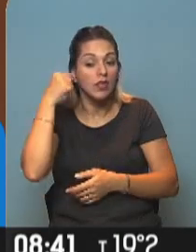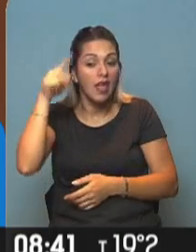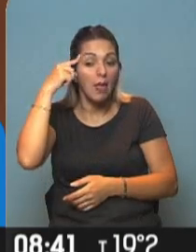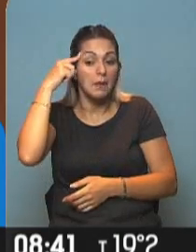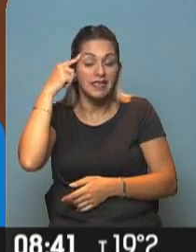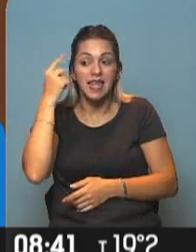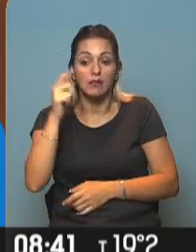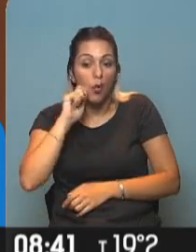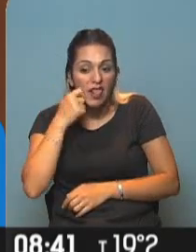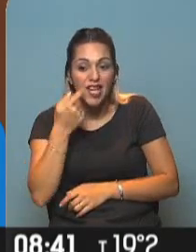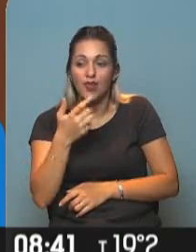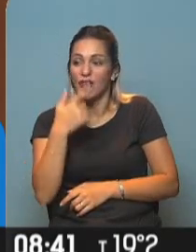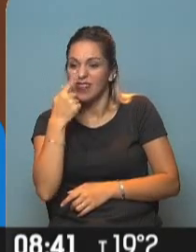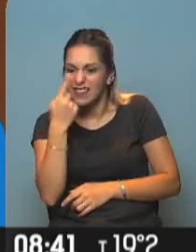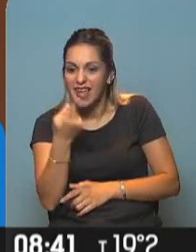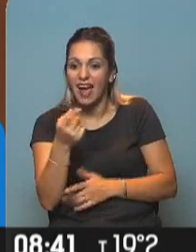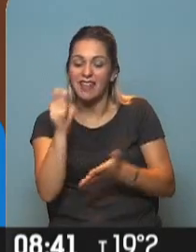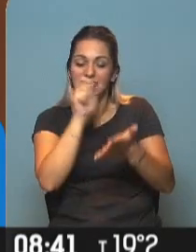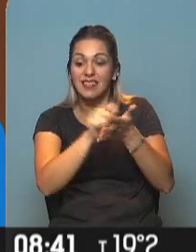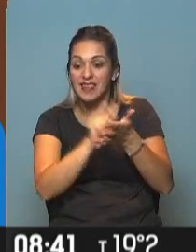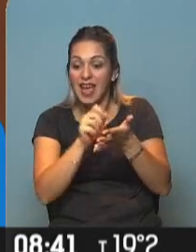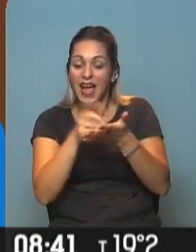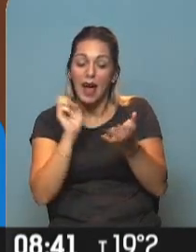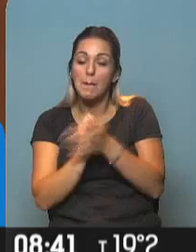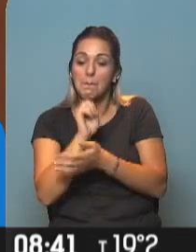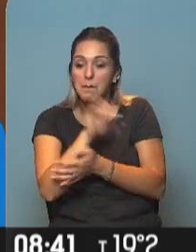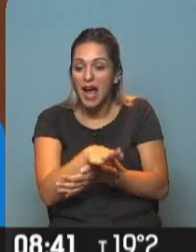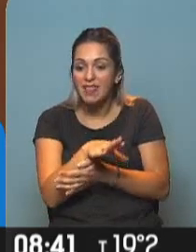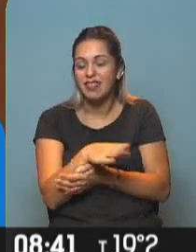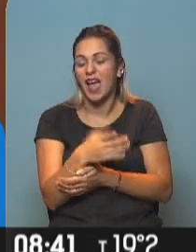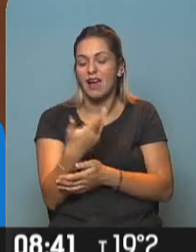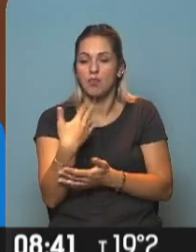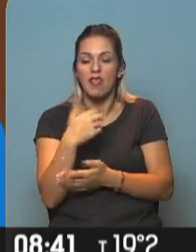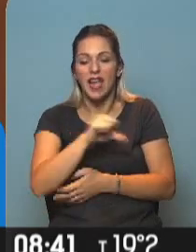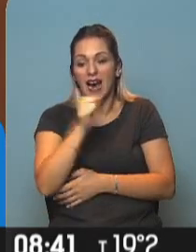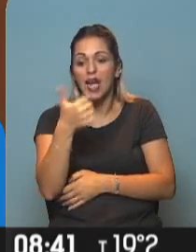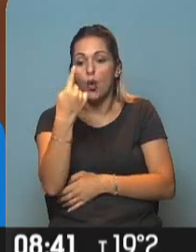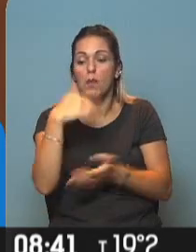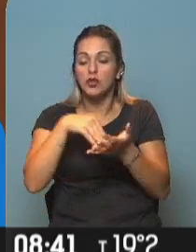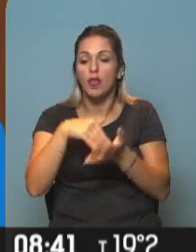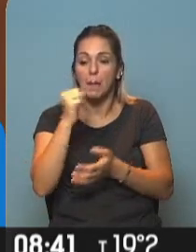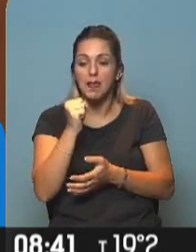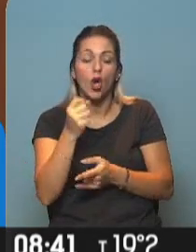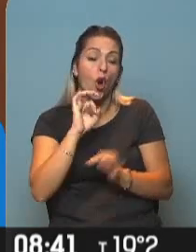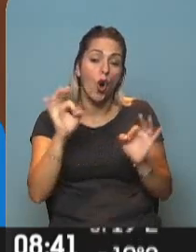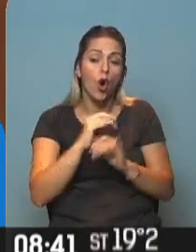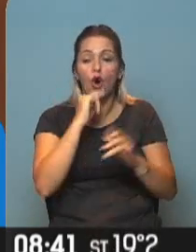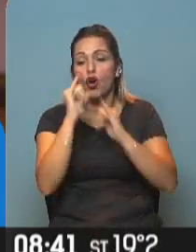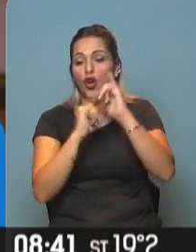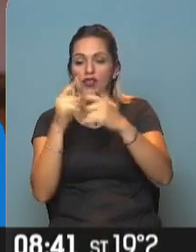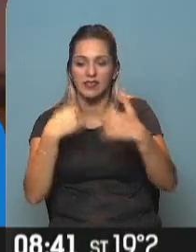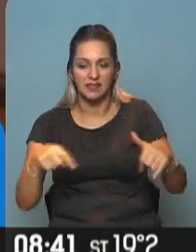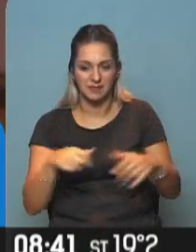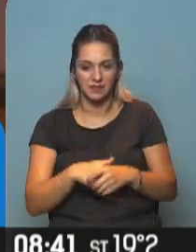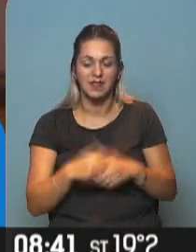la pena para ganarse tal vez ese millón o simplemente para estar y contarle a los demás que se está haciendo en el pueblo en la ciudad en la provincia gracias